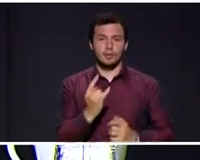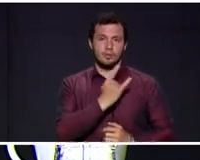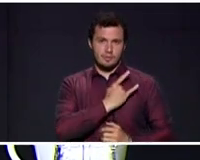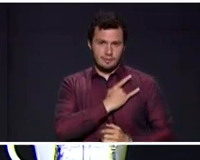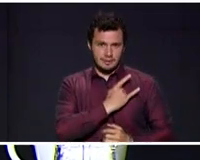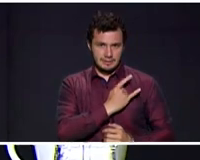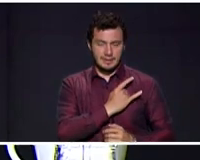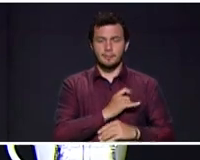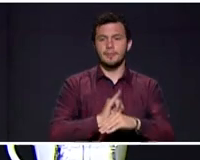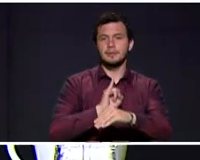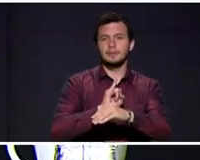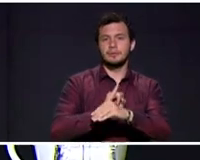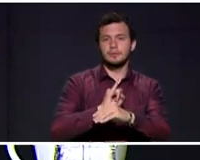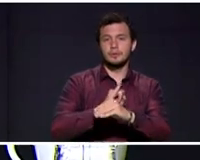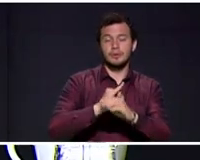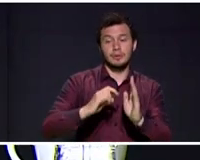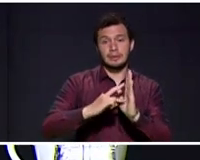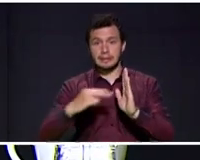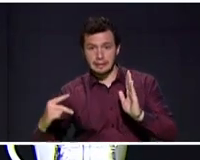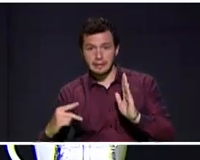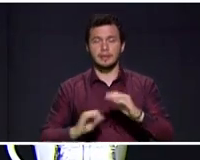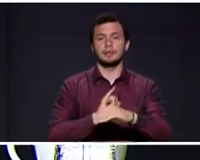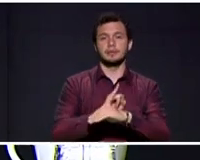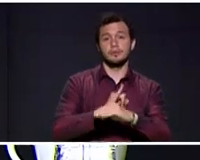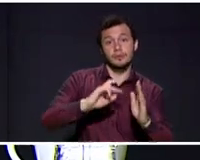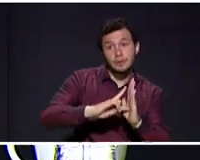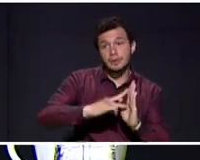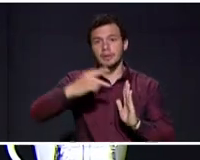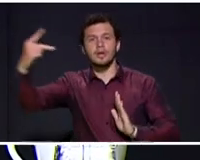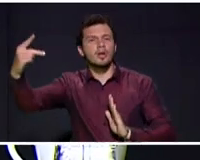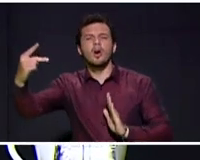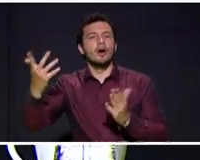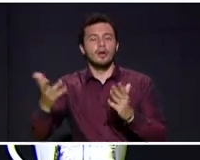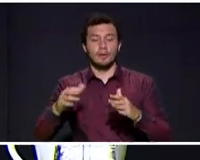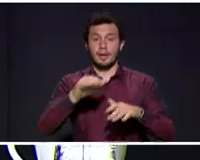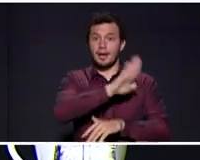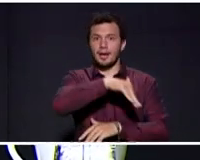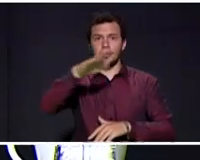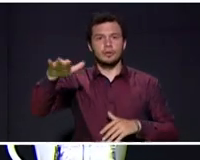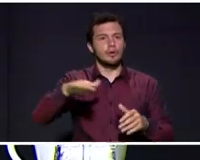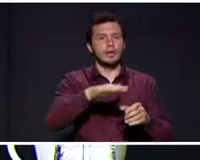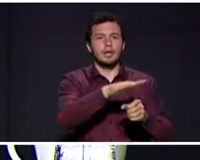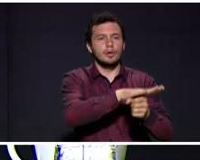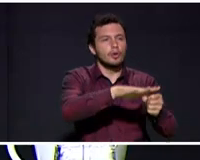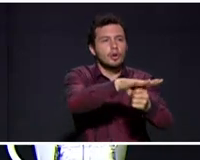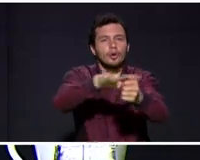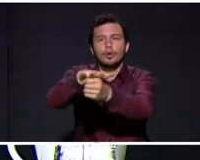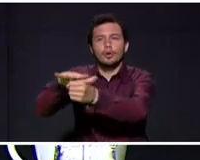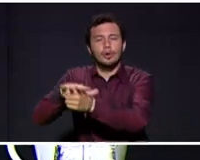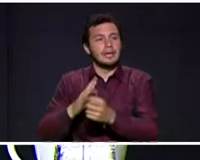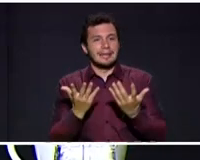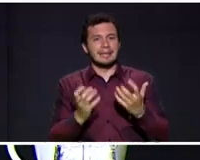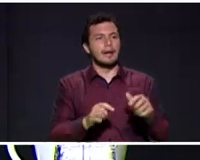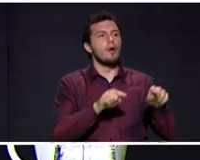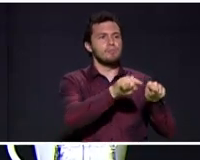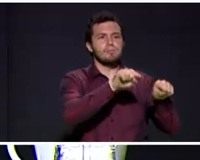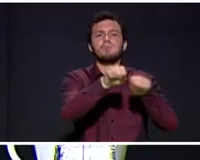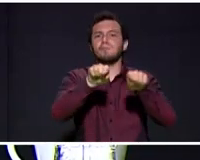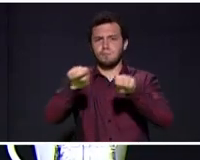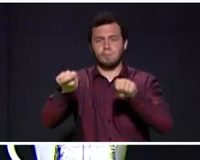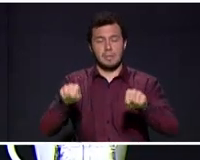institución tecnológica en cada uno de los territorios de antioquia sí con para que se complementen de acuerdo a las